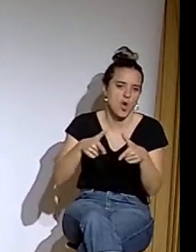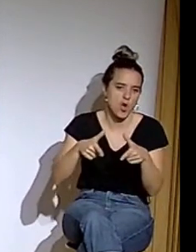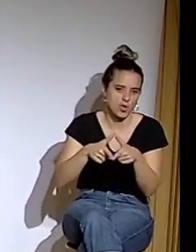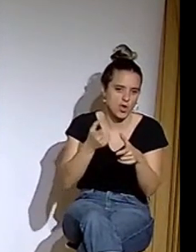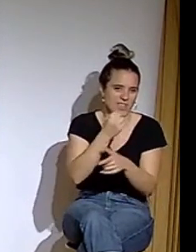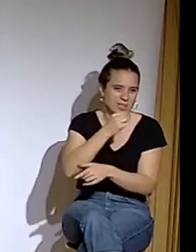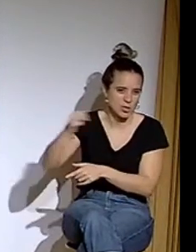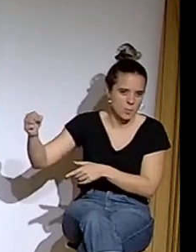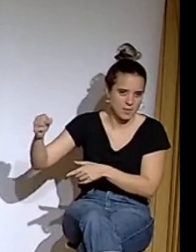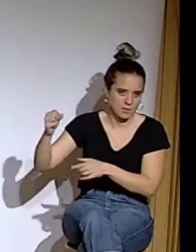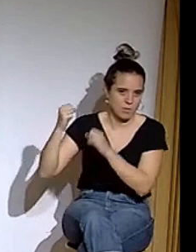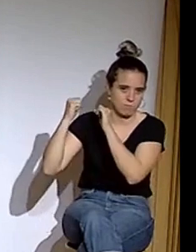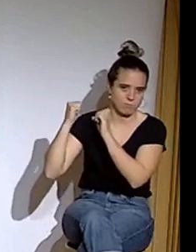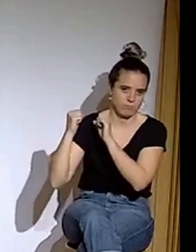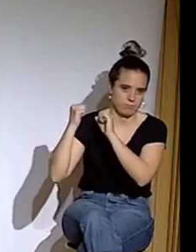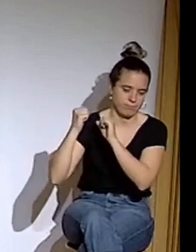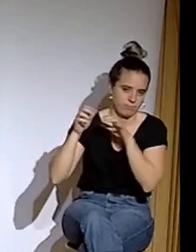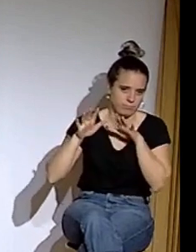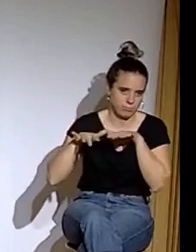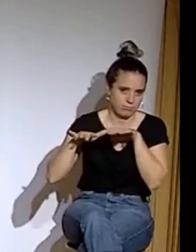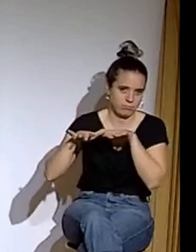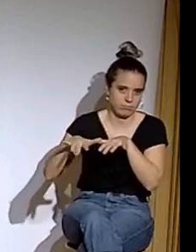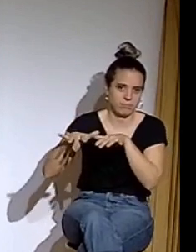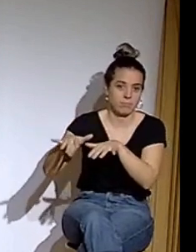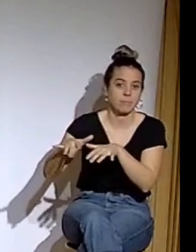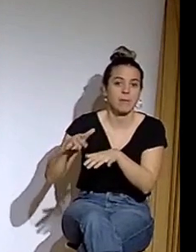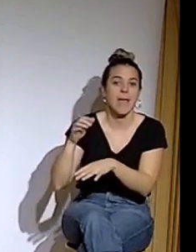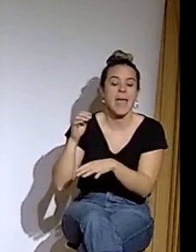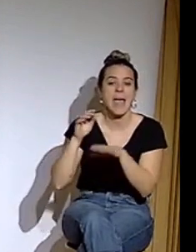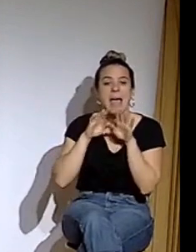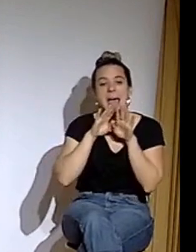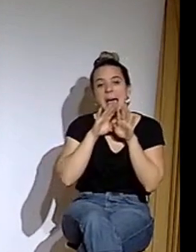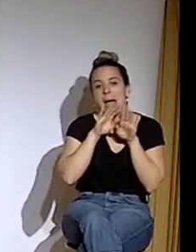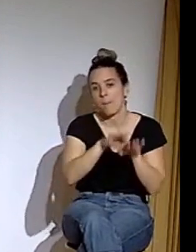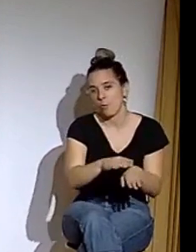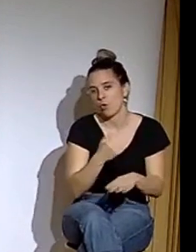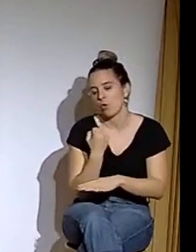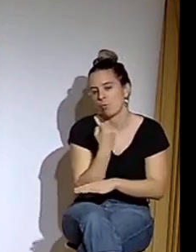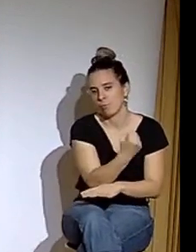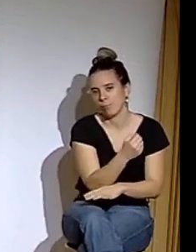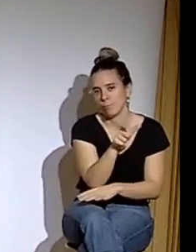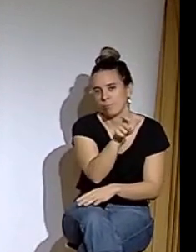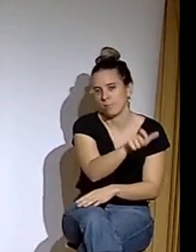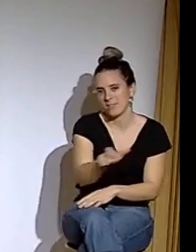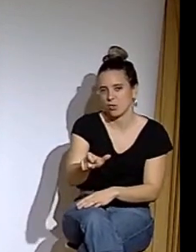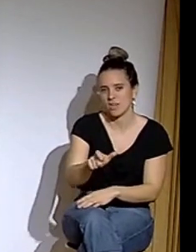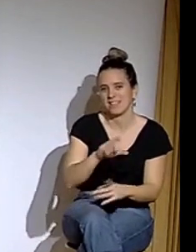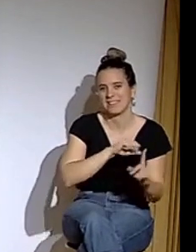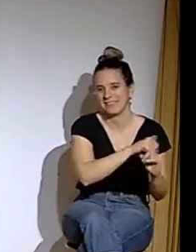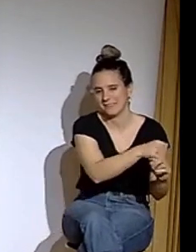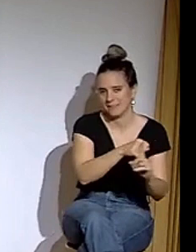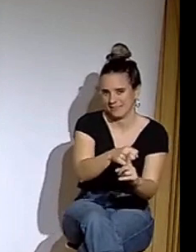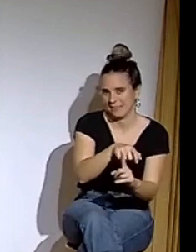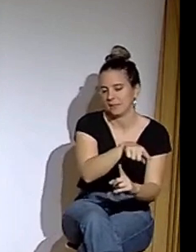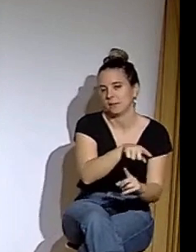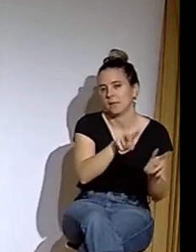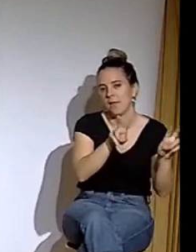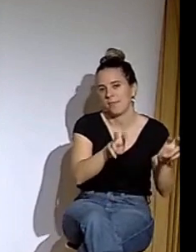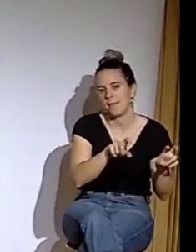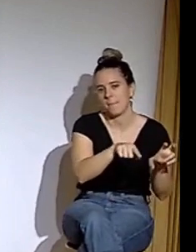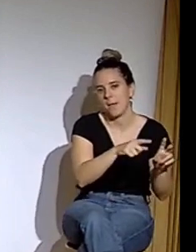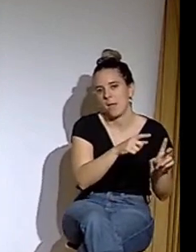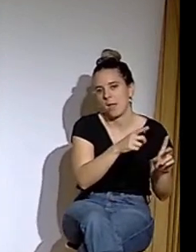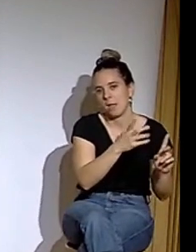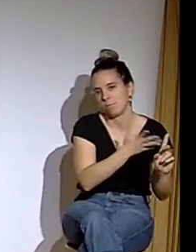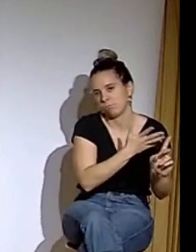y en apoyo de las compañeras que estaban sufriendo procesos represivos en Andalucía concretamente en Sevilla